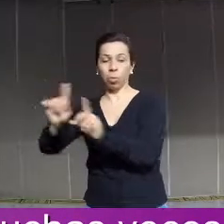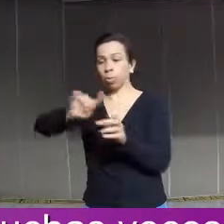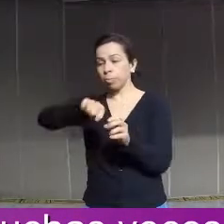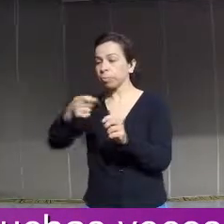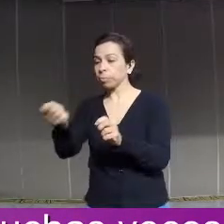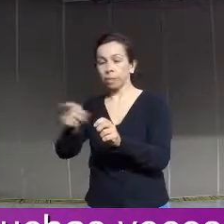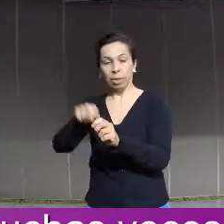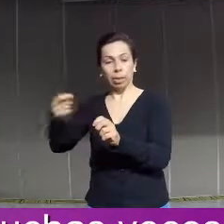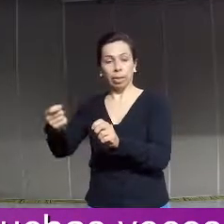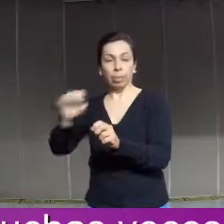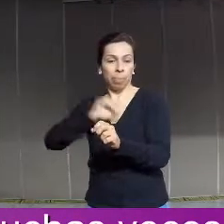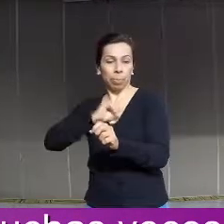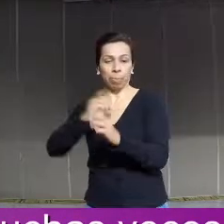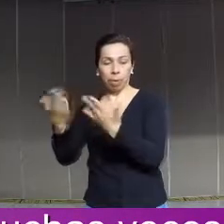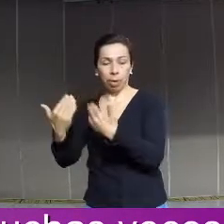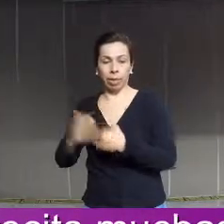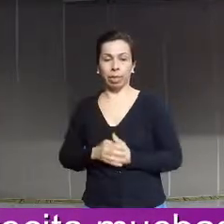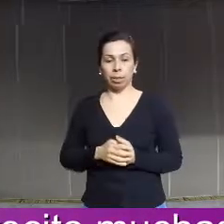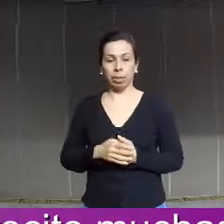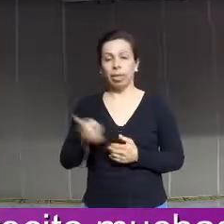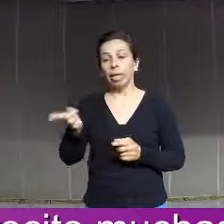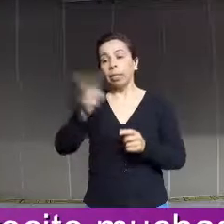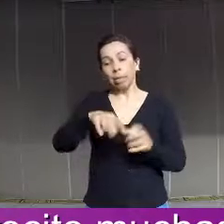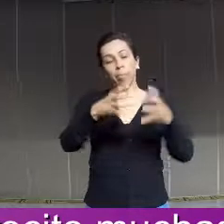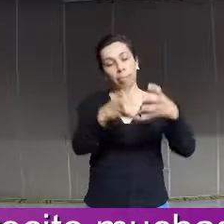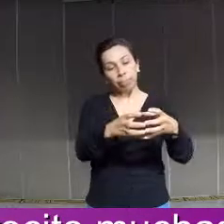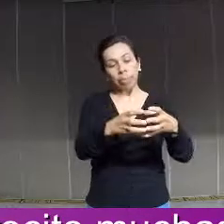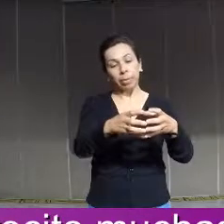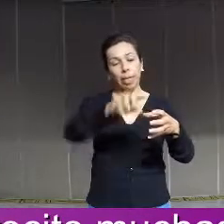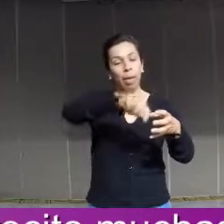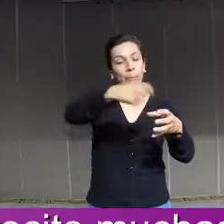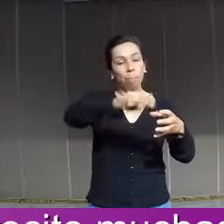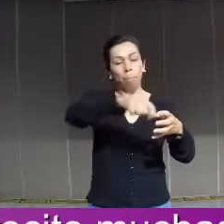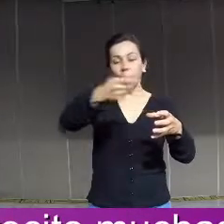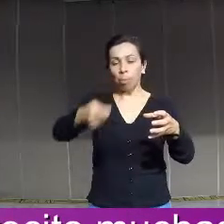se le puede poner una cucharita de espesán y darle otra consistencia más